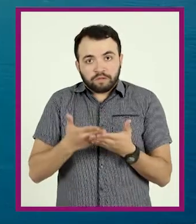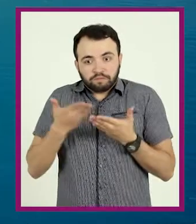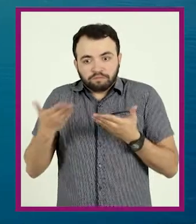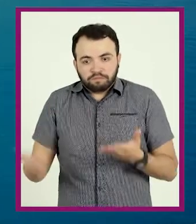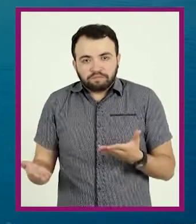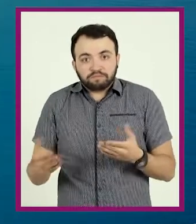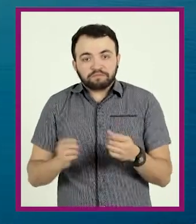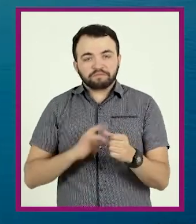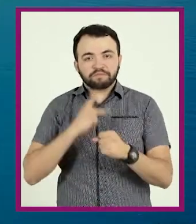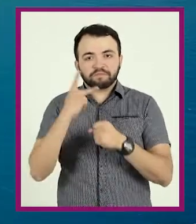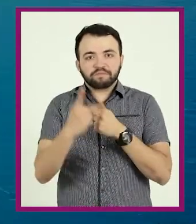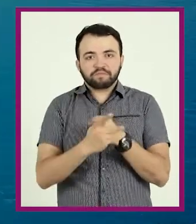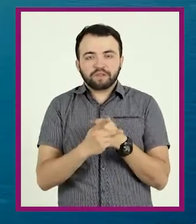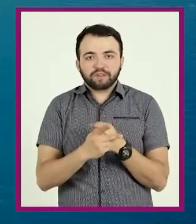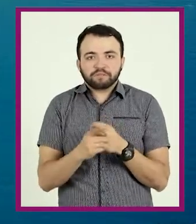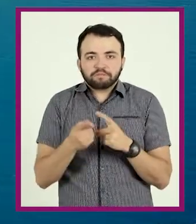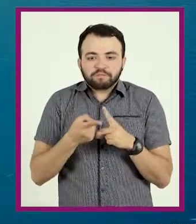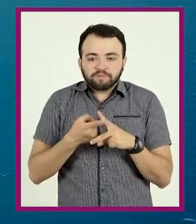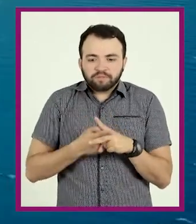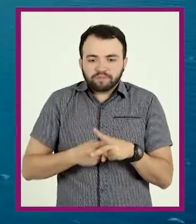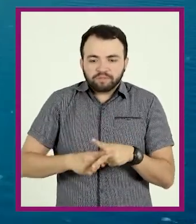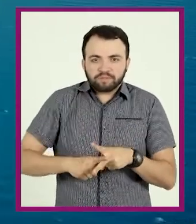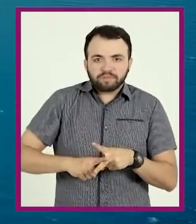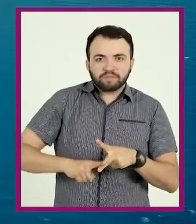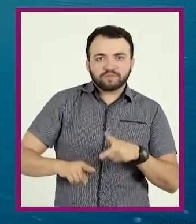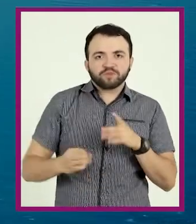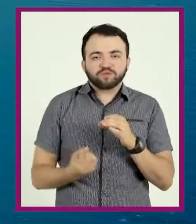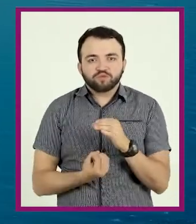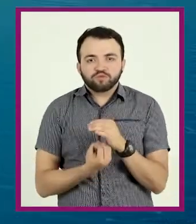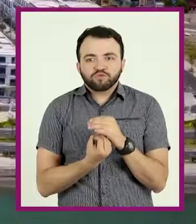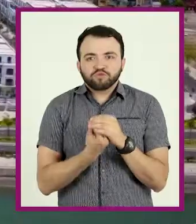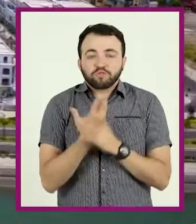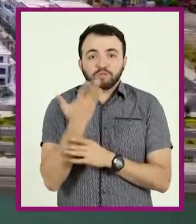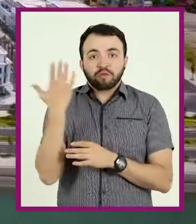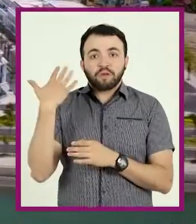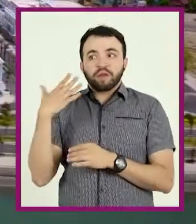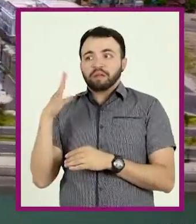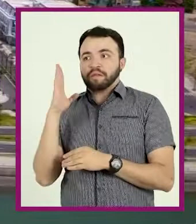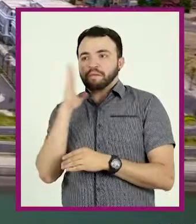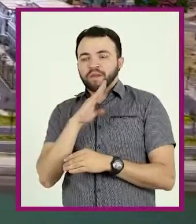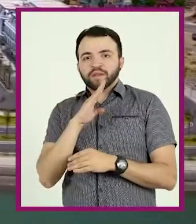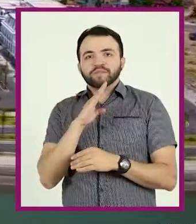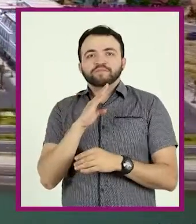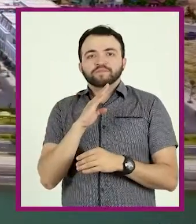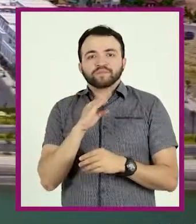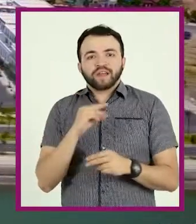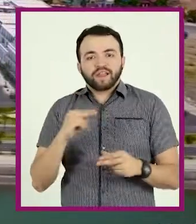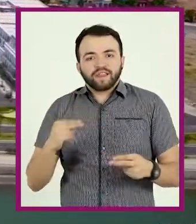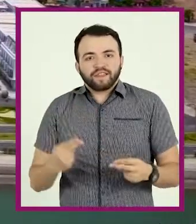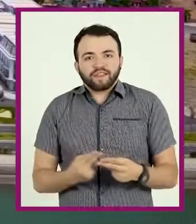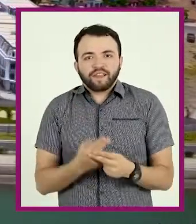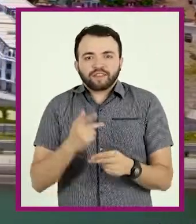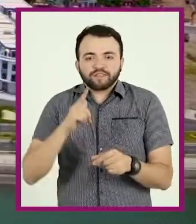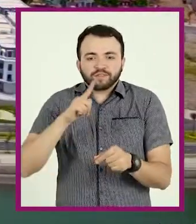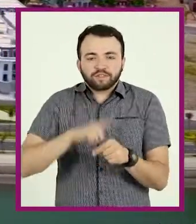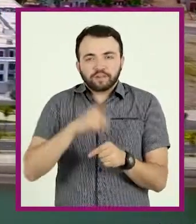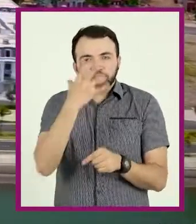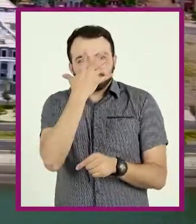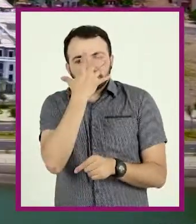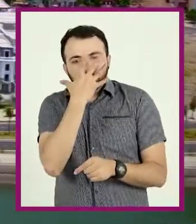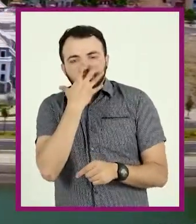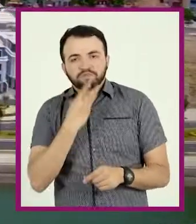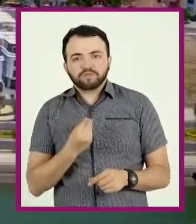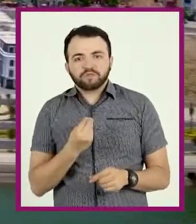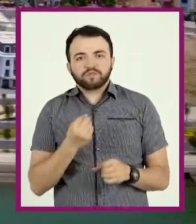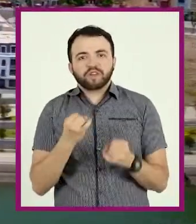En la actualidad, el país ha logrado resurgir ante la adversidad, volviéndose una nación próspera y